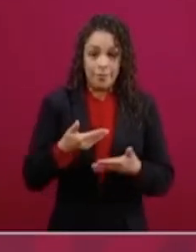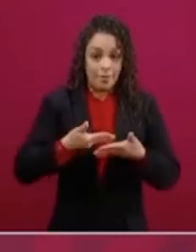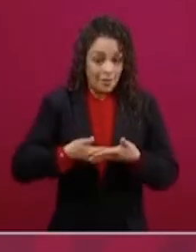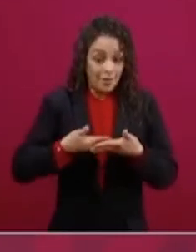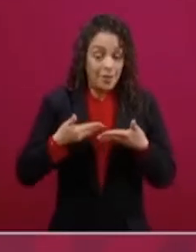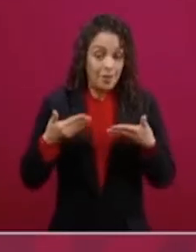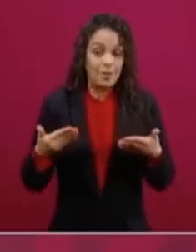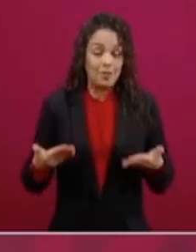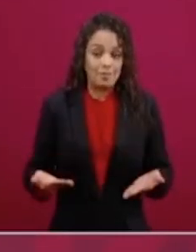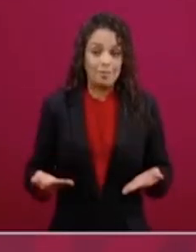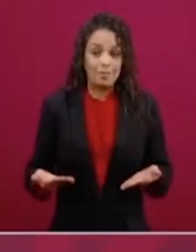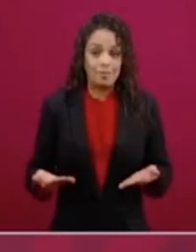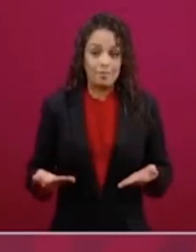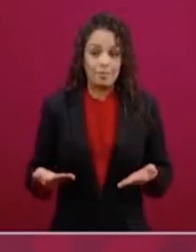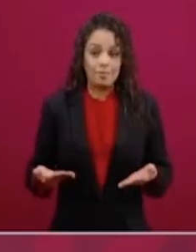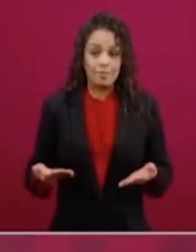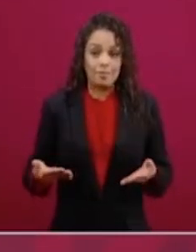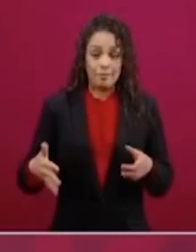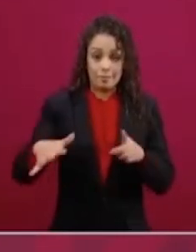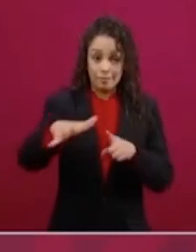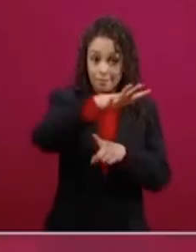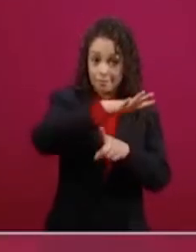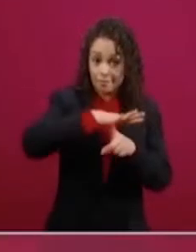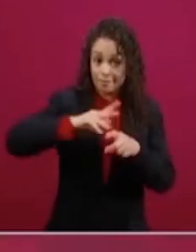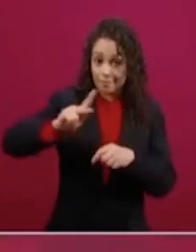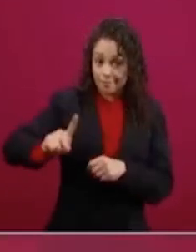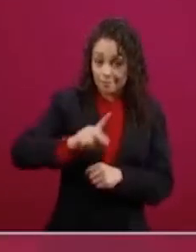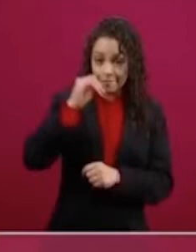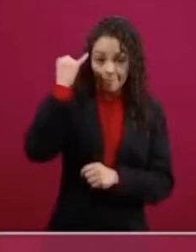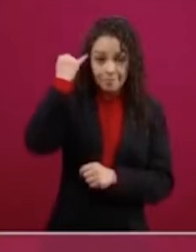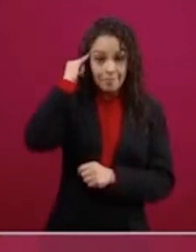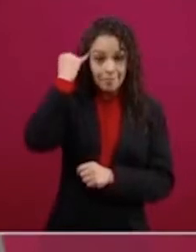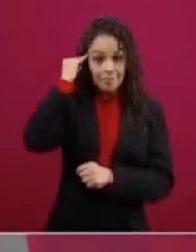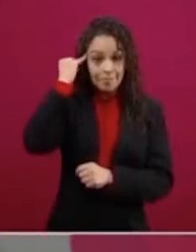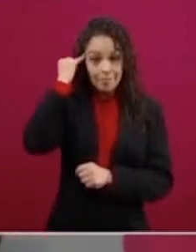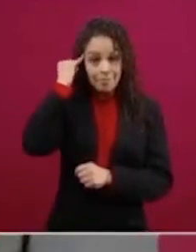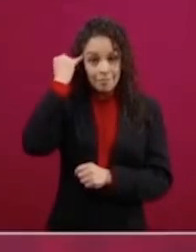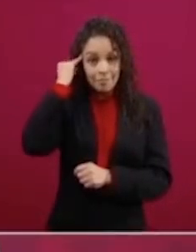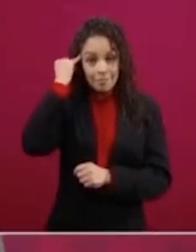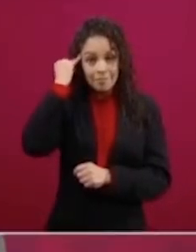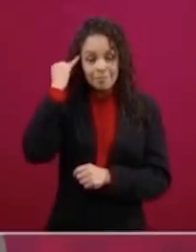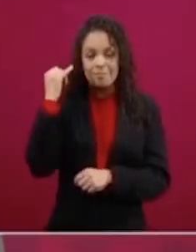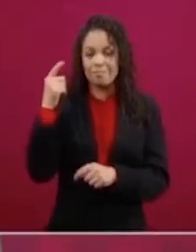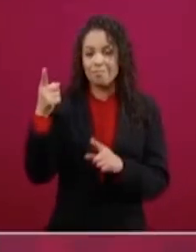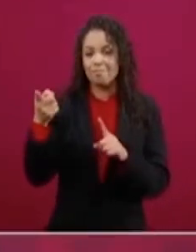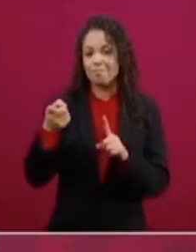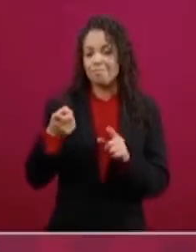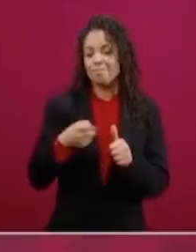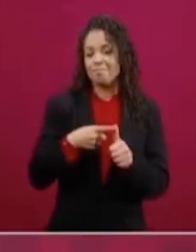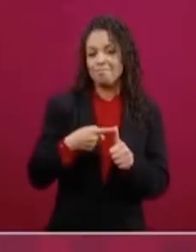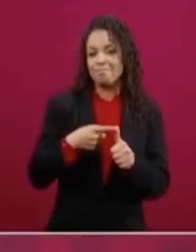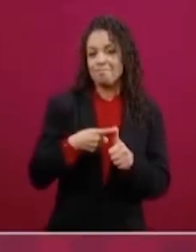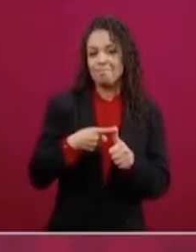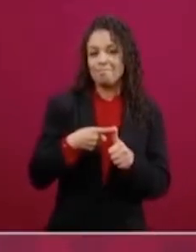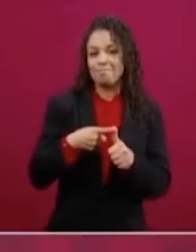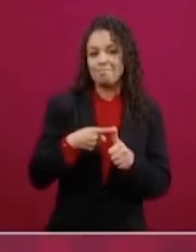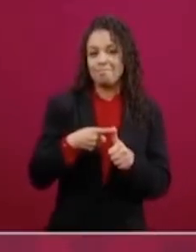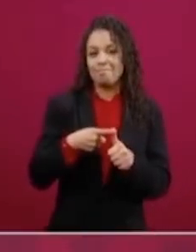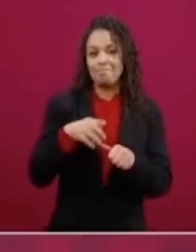Ahora las poblaciones indígenas tienen trato preferente. Eso es